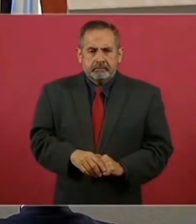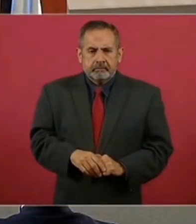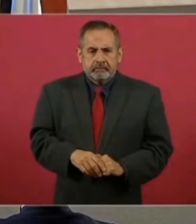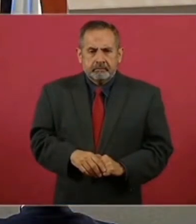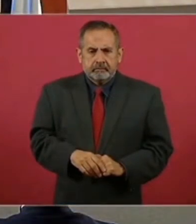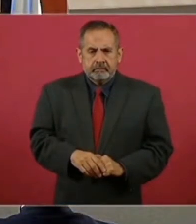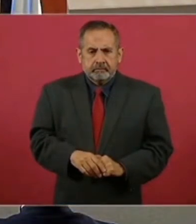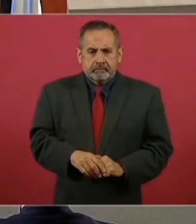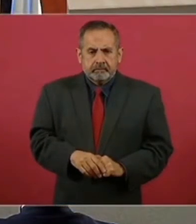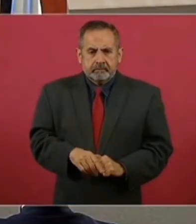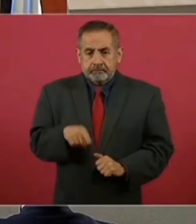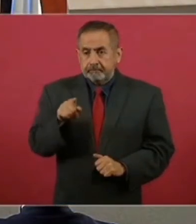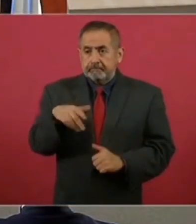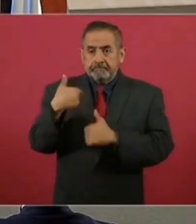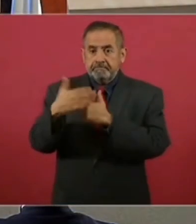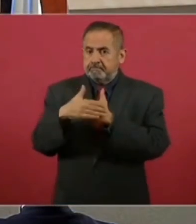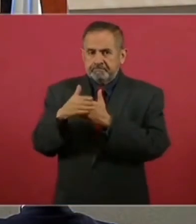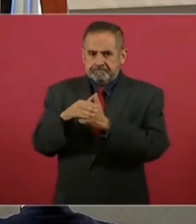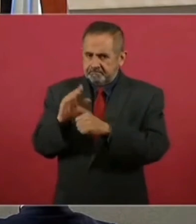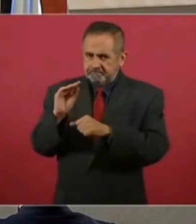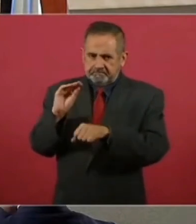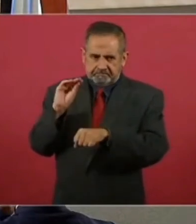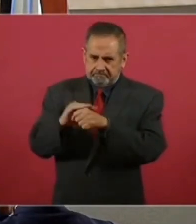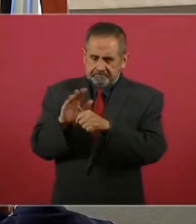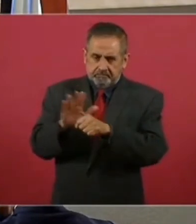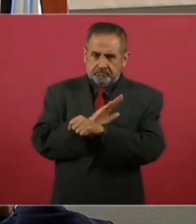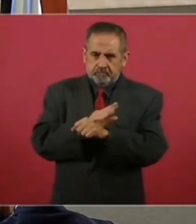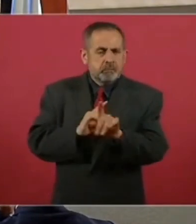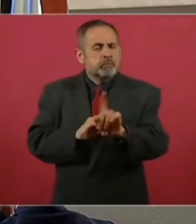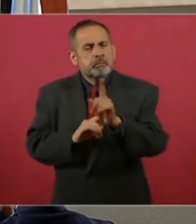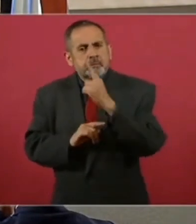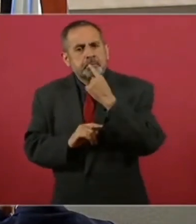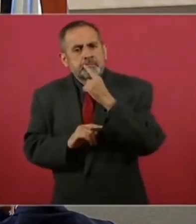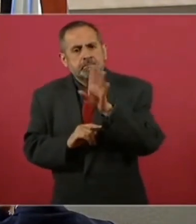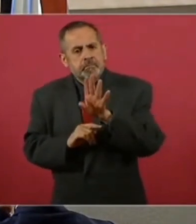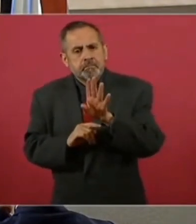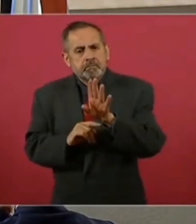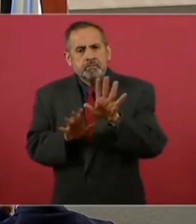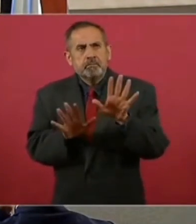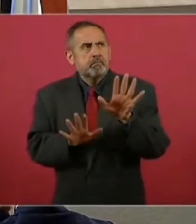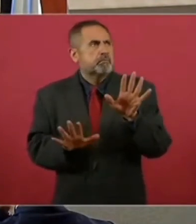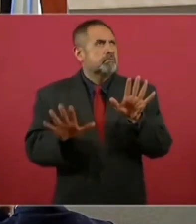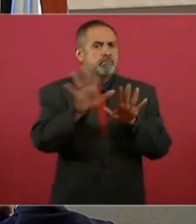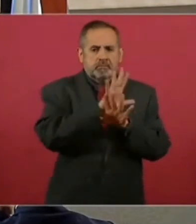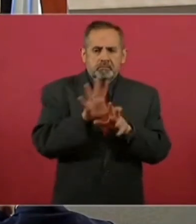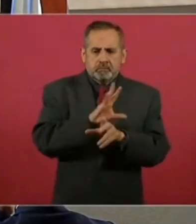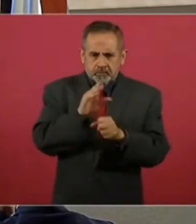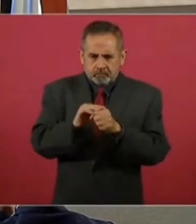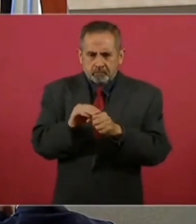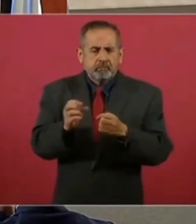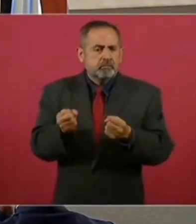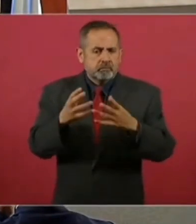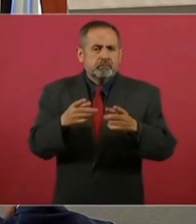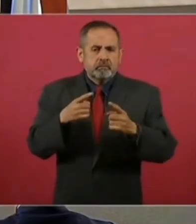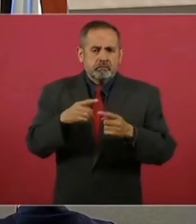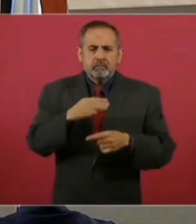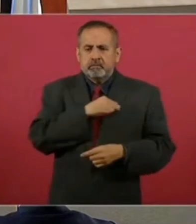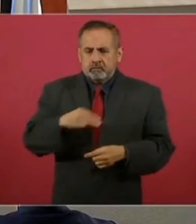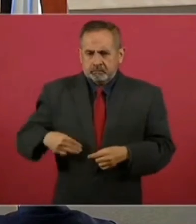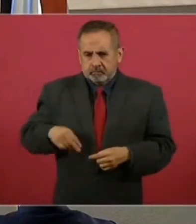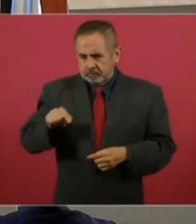1,740. Esas son las que se van a tener. Ah, no, la cobertura. Sí, en